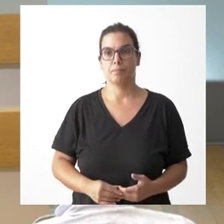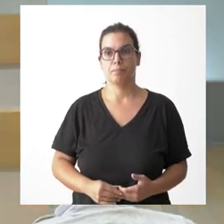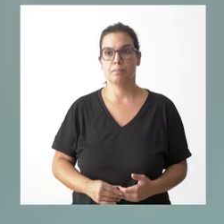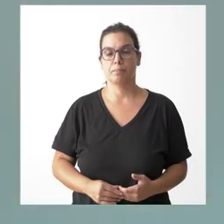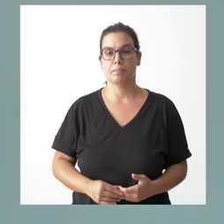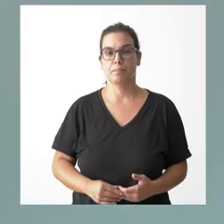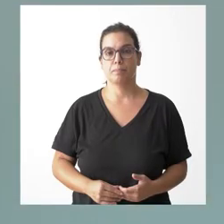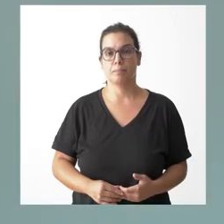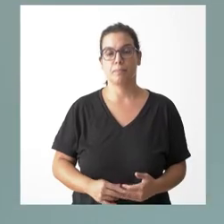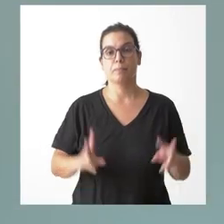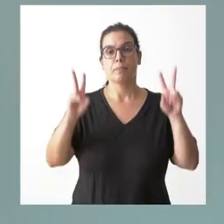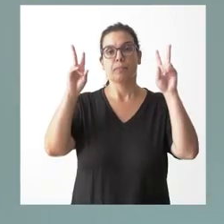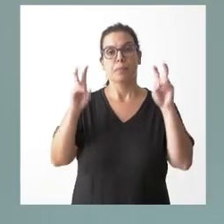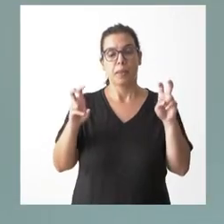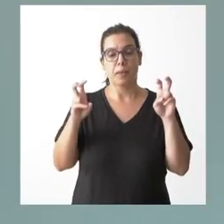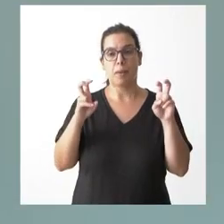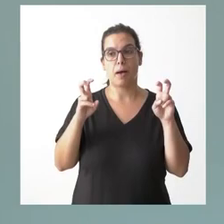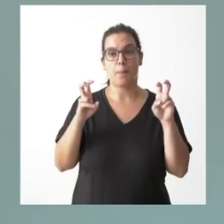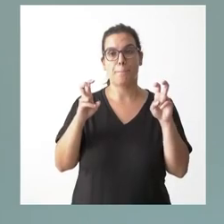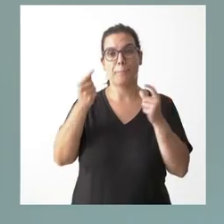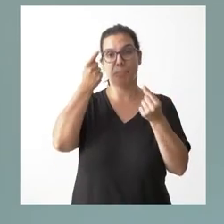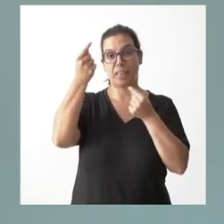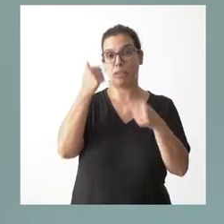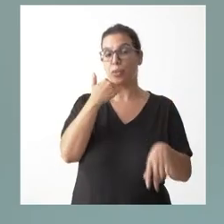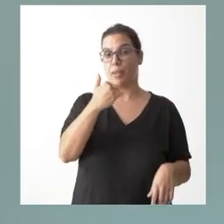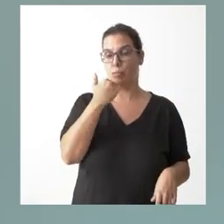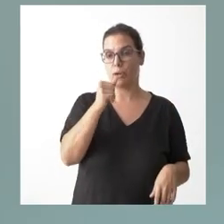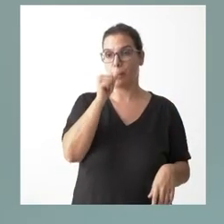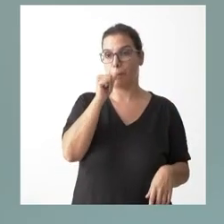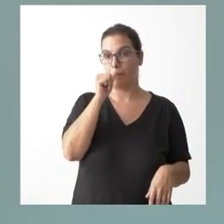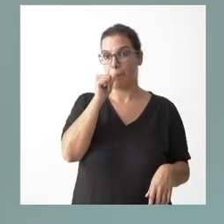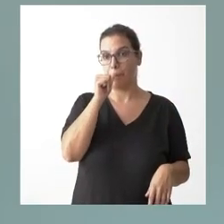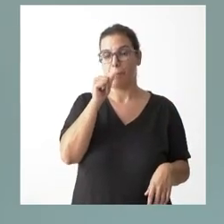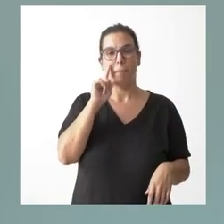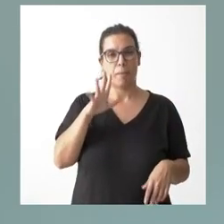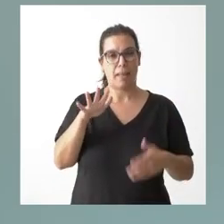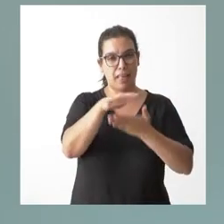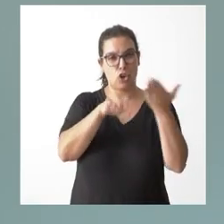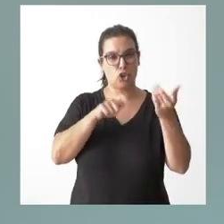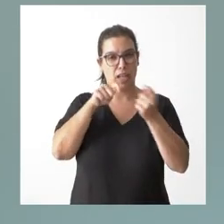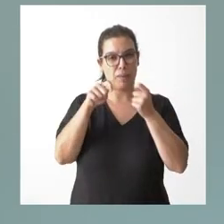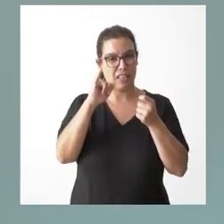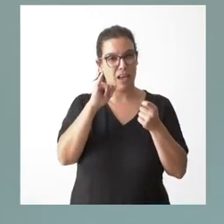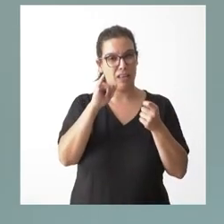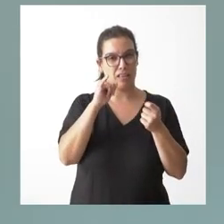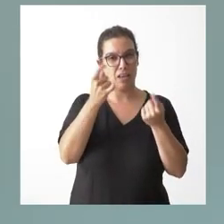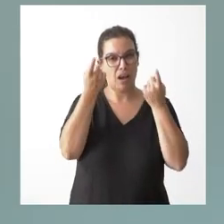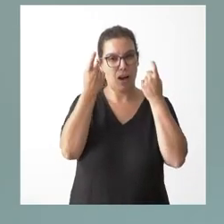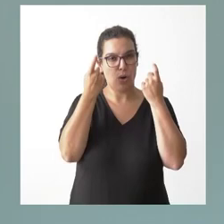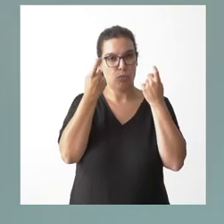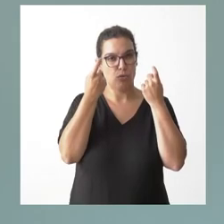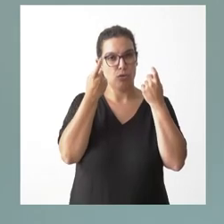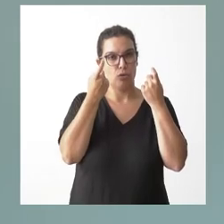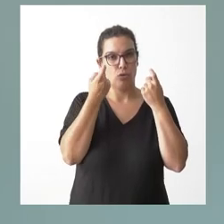Sí, respecto a la cuestión de los datos de Zamora, yo creo que en la nota sí que aparece los alumnos que se han